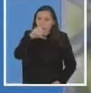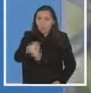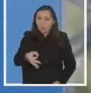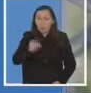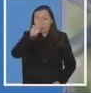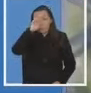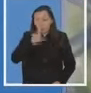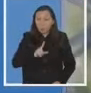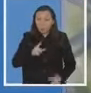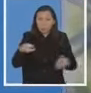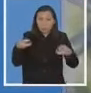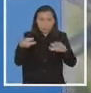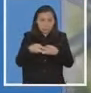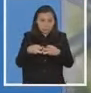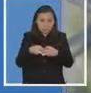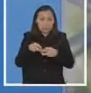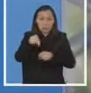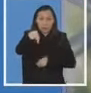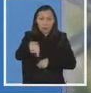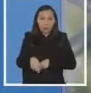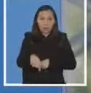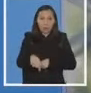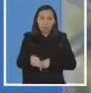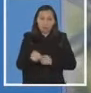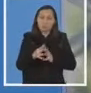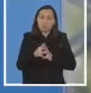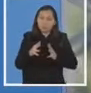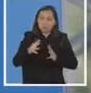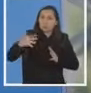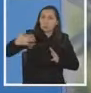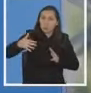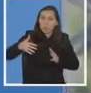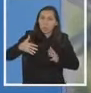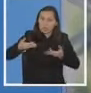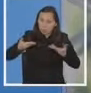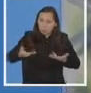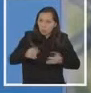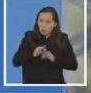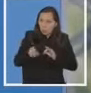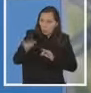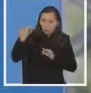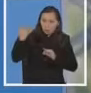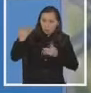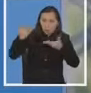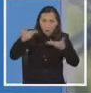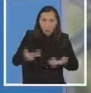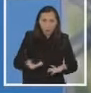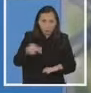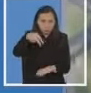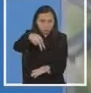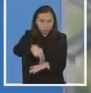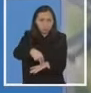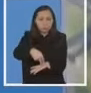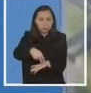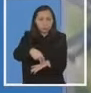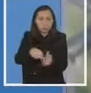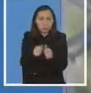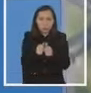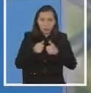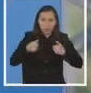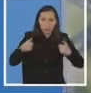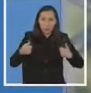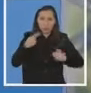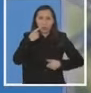del sindicalismo hoy se hace más importante que nunca. Aquí estamos presentes, dirigentes